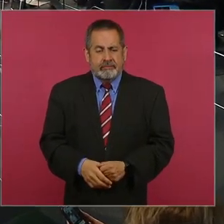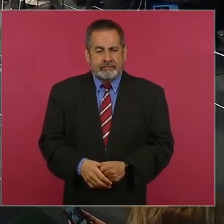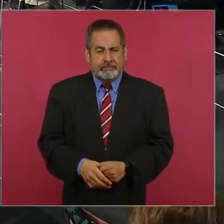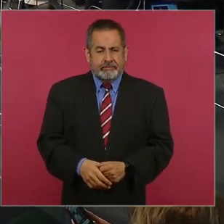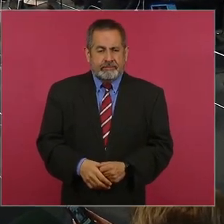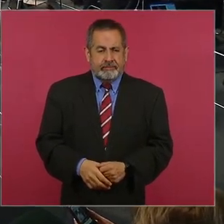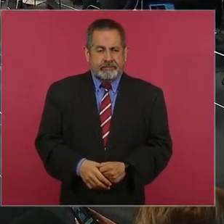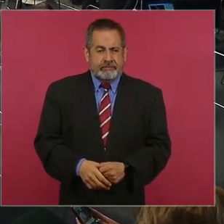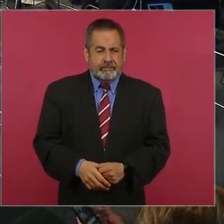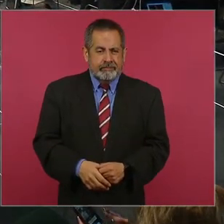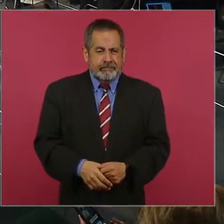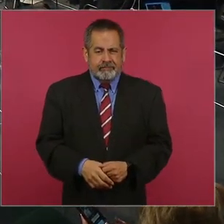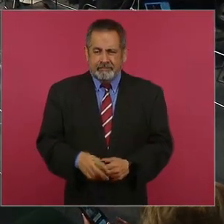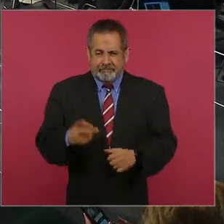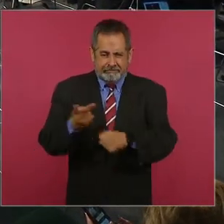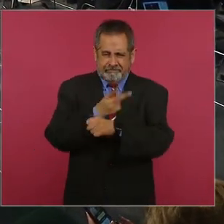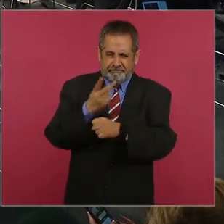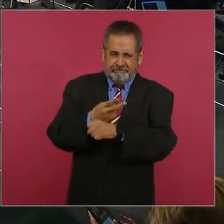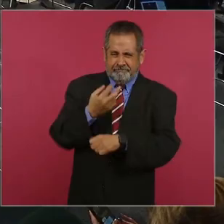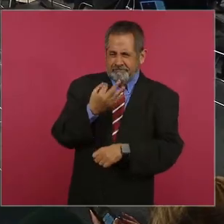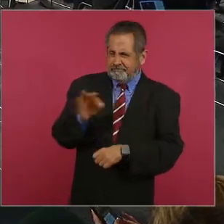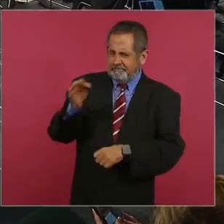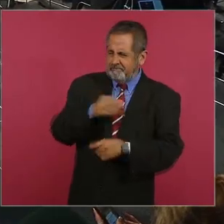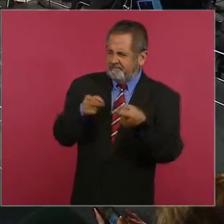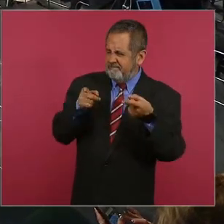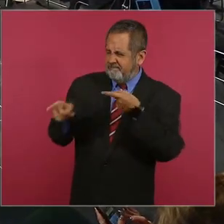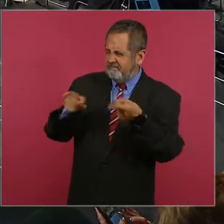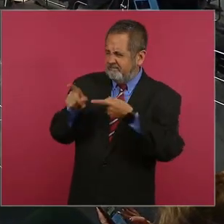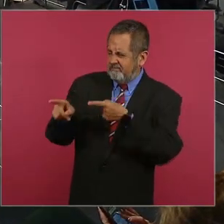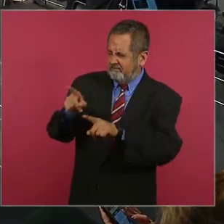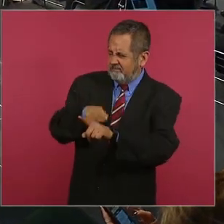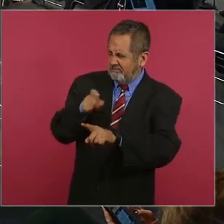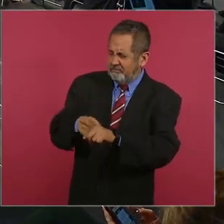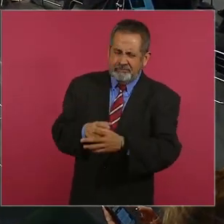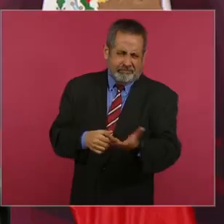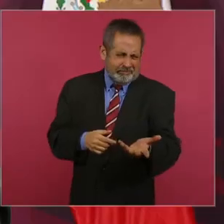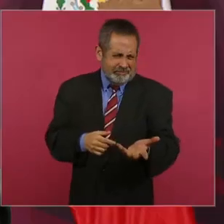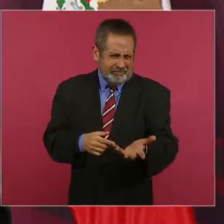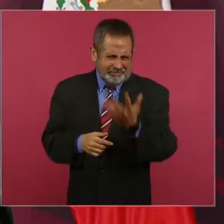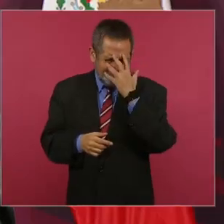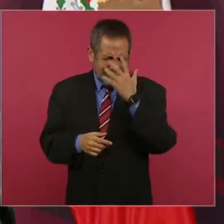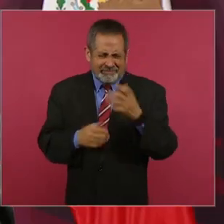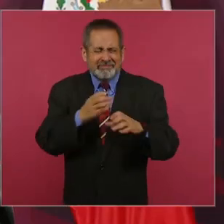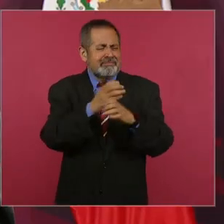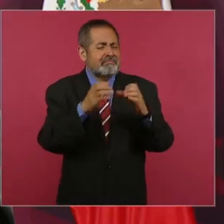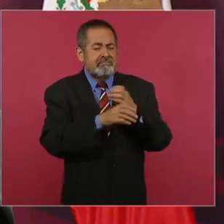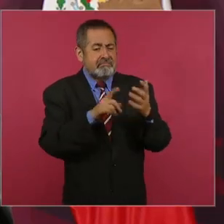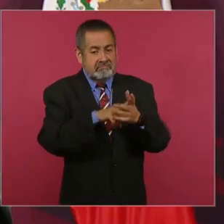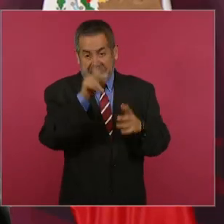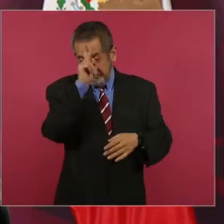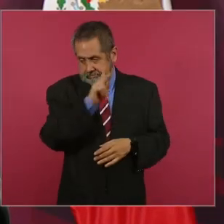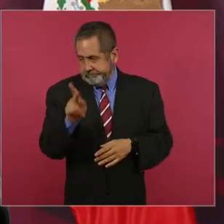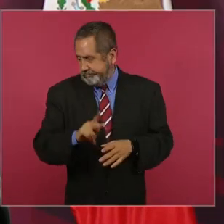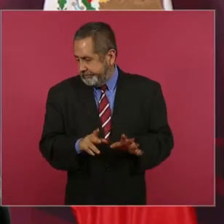ofender así o cosas peores